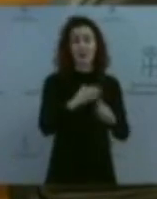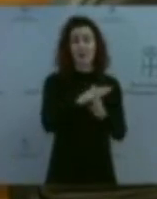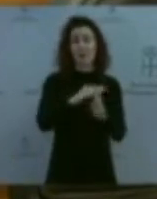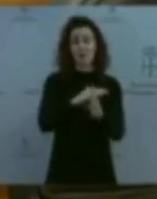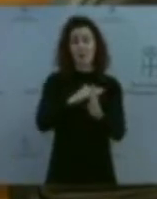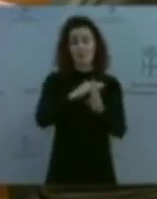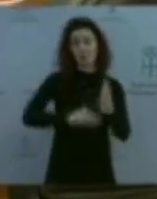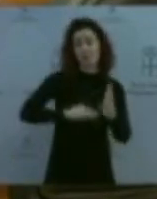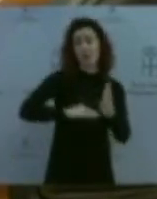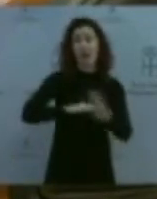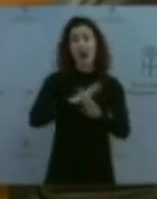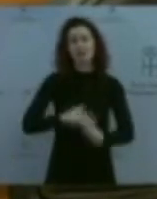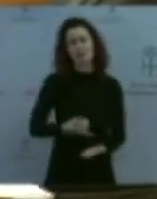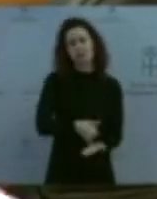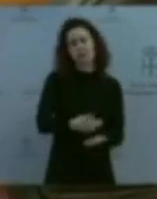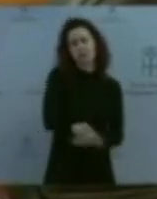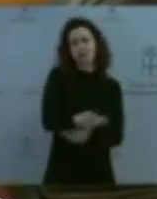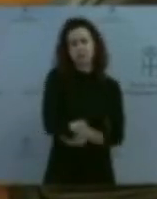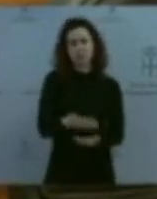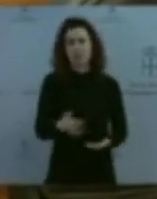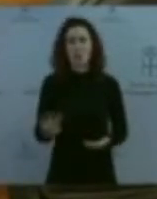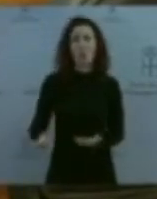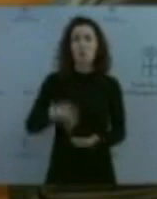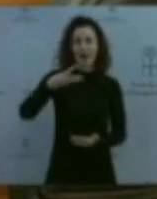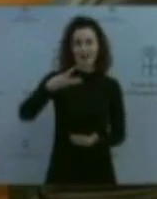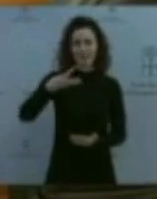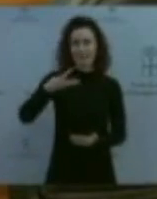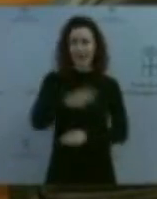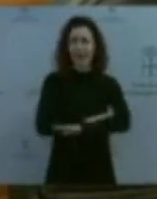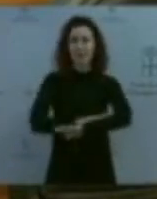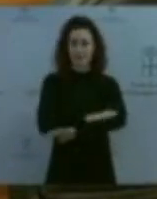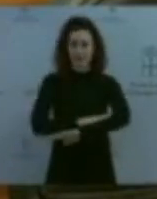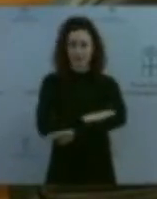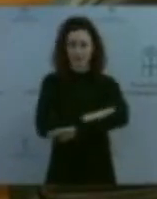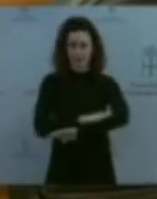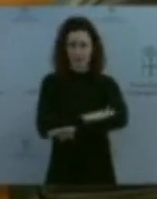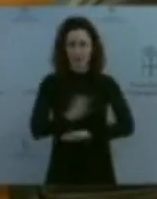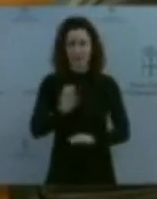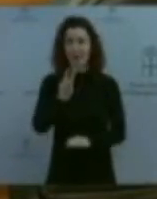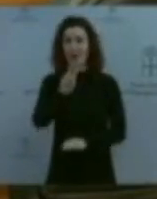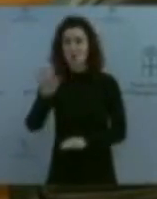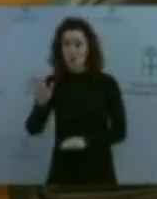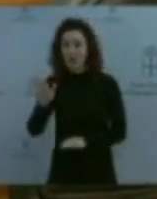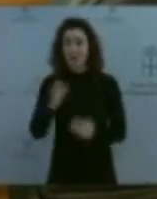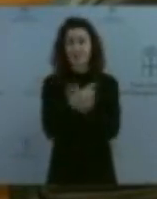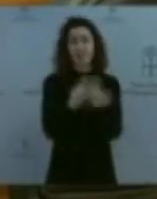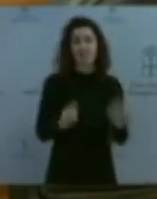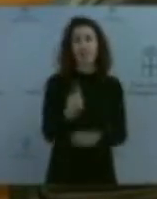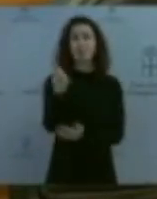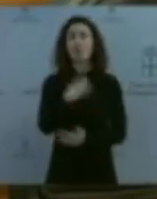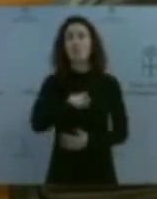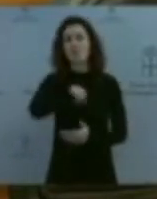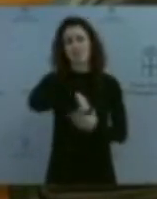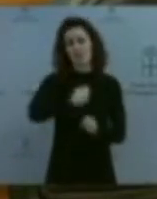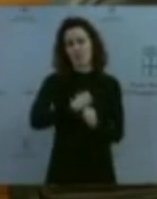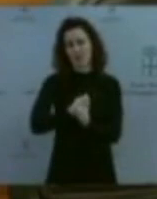administración de la Unión Europea con menos funcionarios por habitante, 1 por cada 16. Y tengamos en cuenta que la administración asturiana es de las